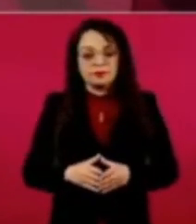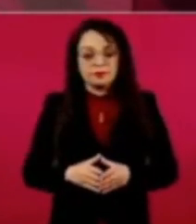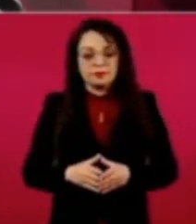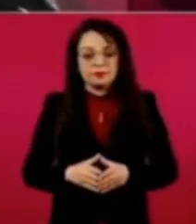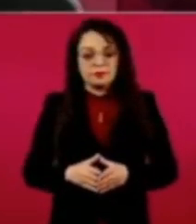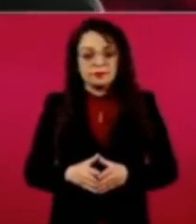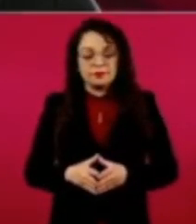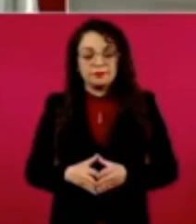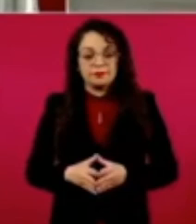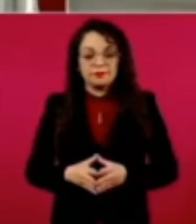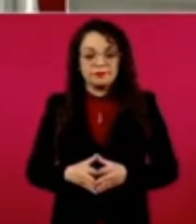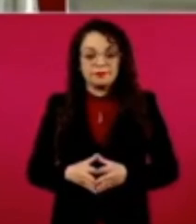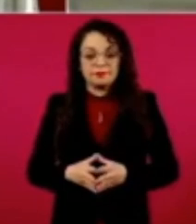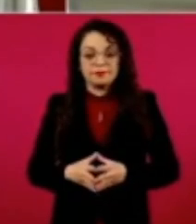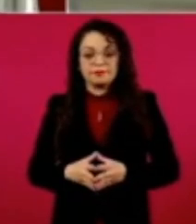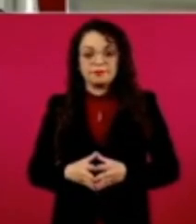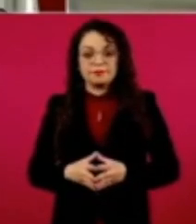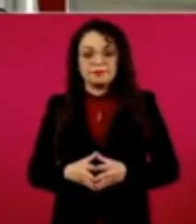Entonces,